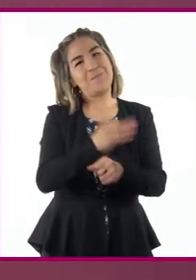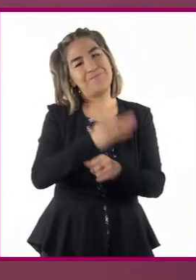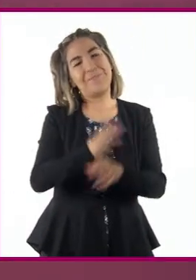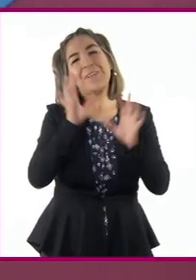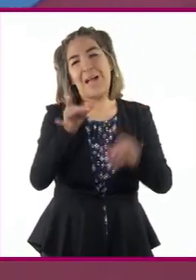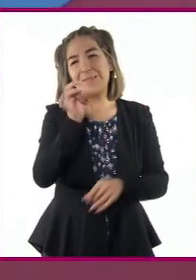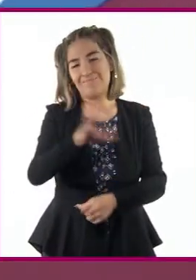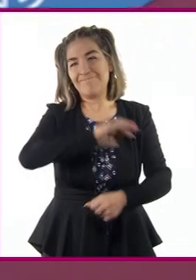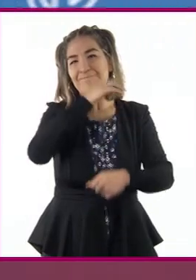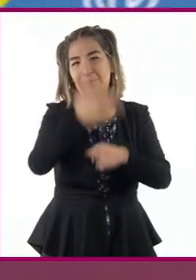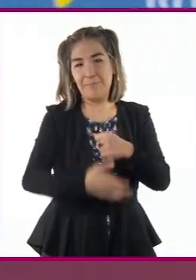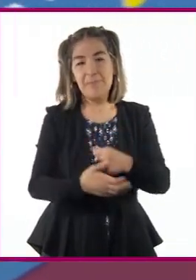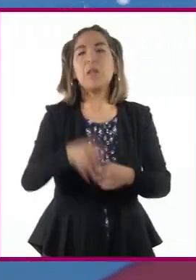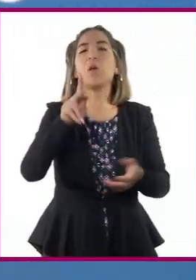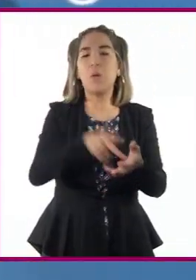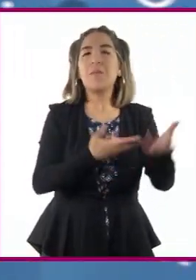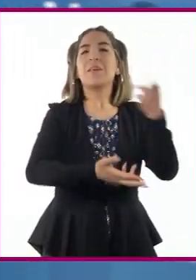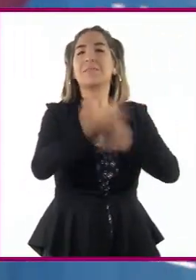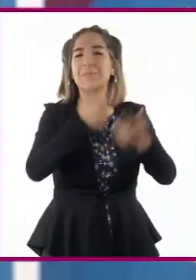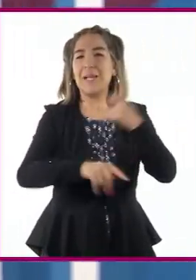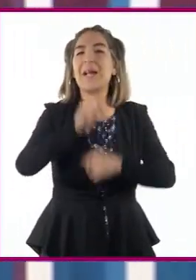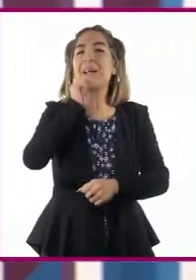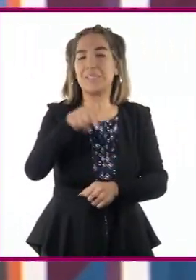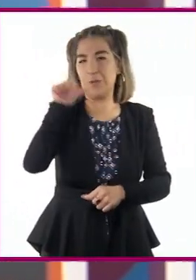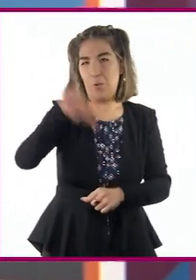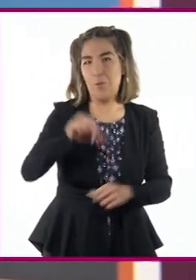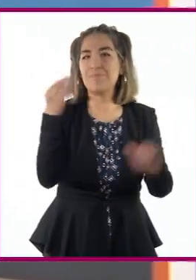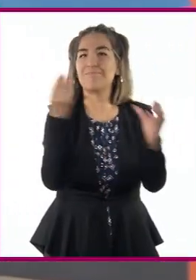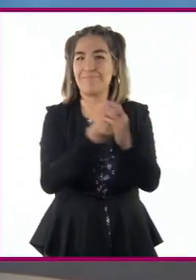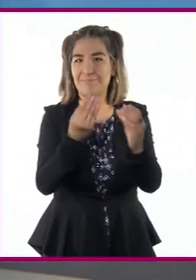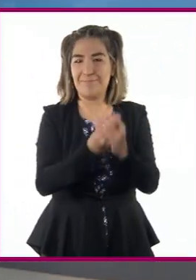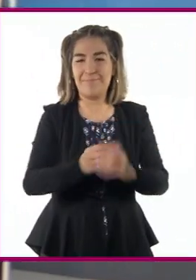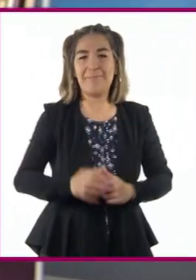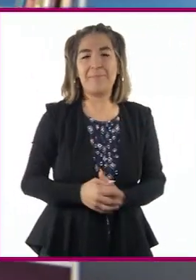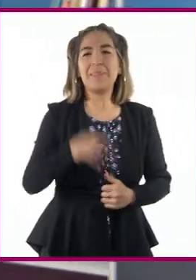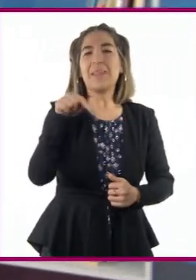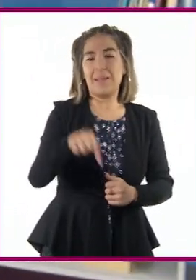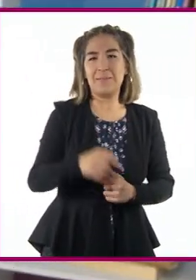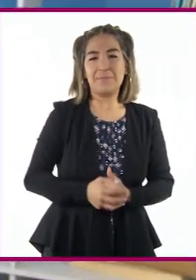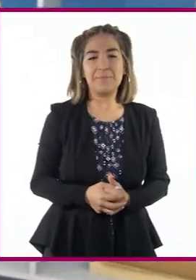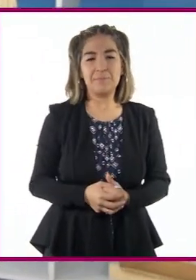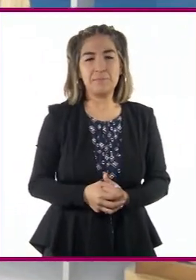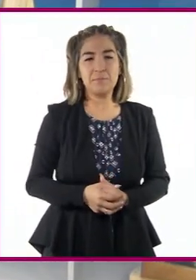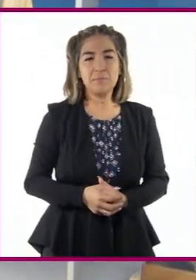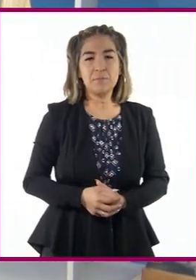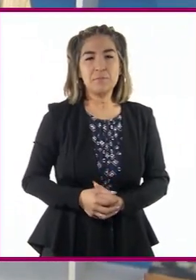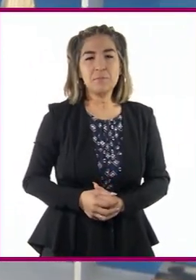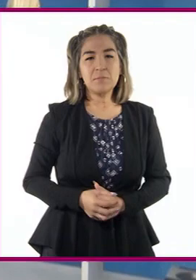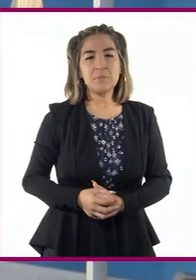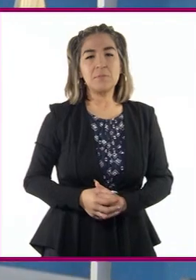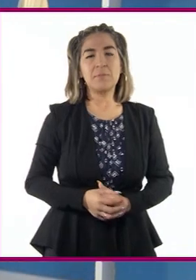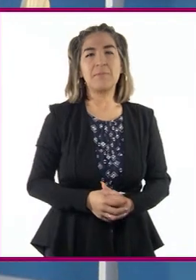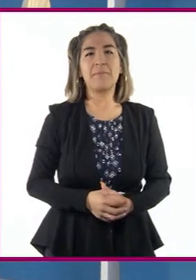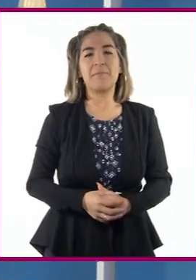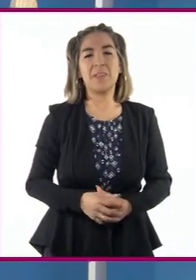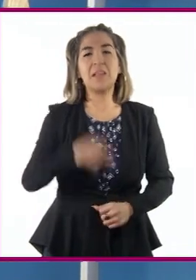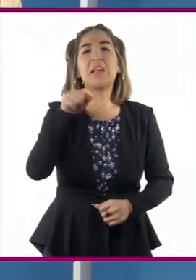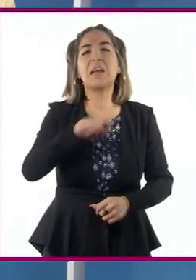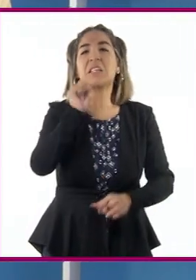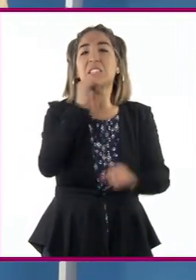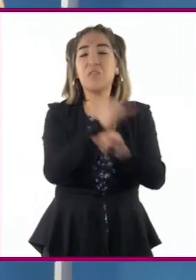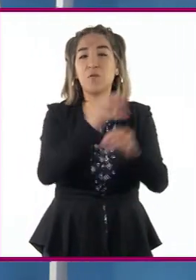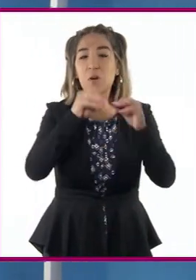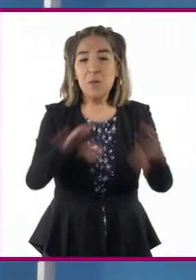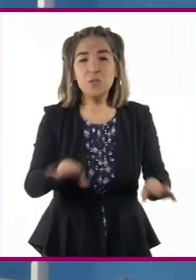terminar, así que haremos una recapitulación de lo que vimos en esta sesión. Hemos revisado que el acceso a la